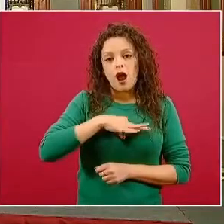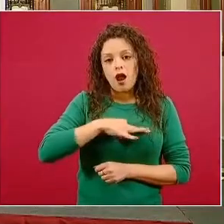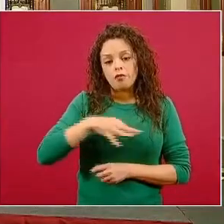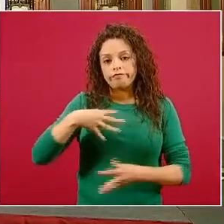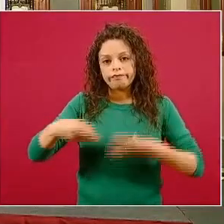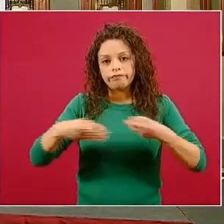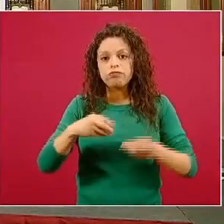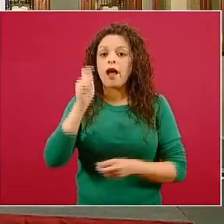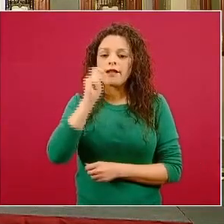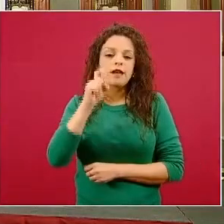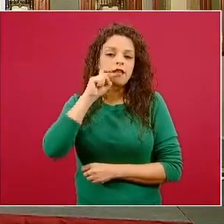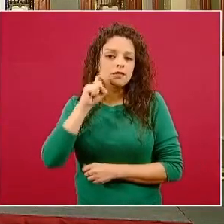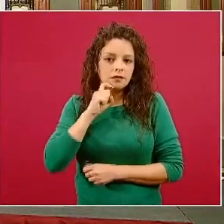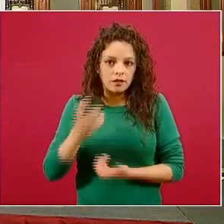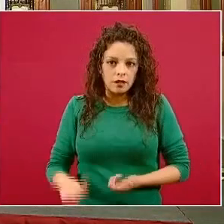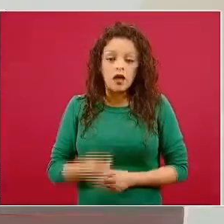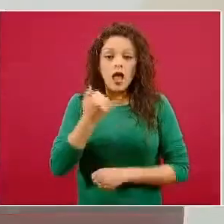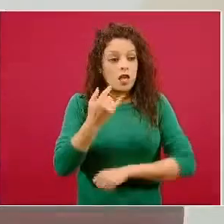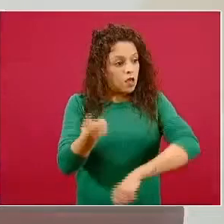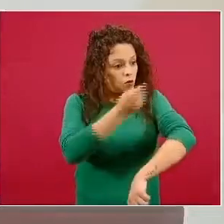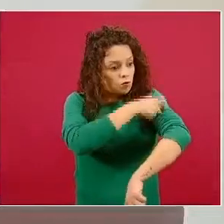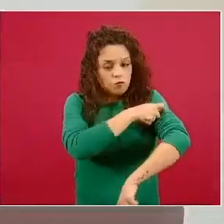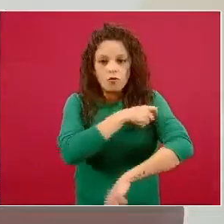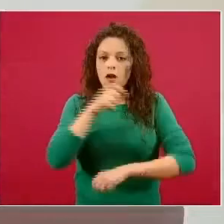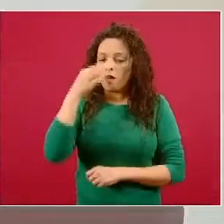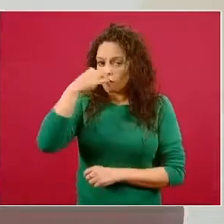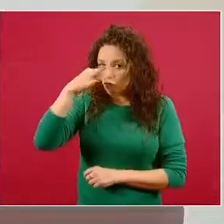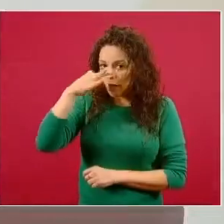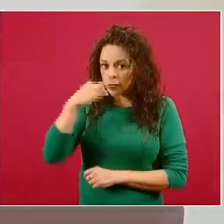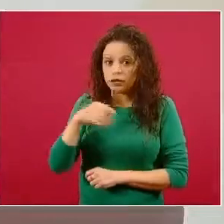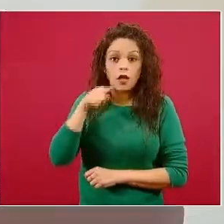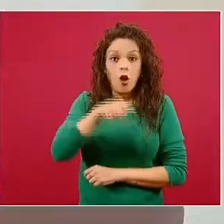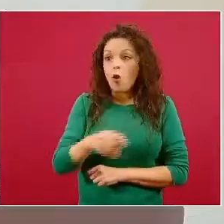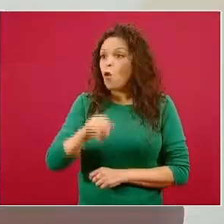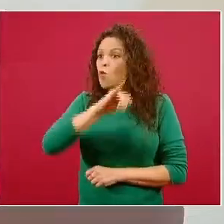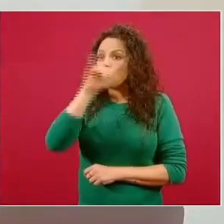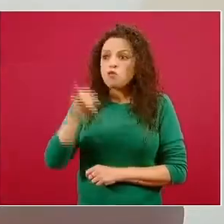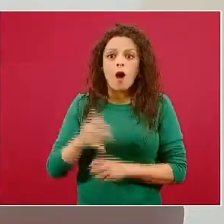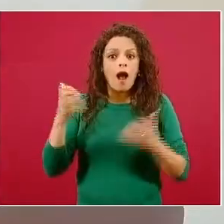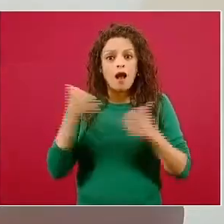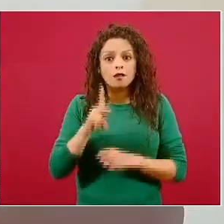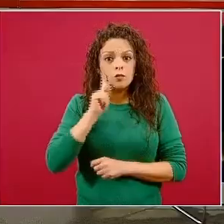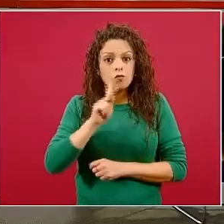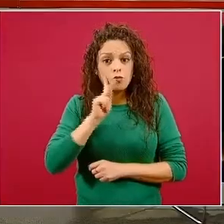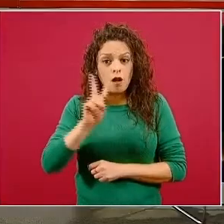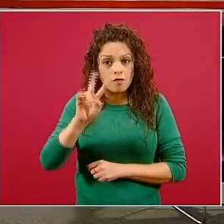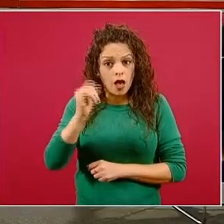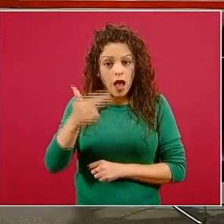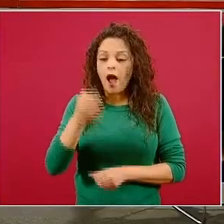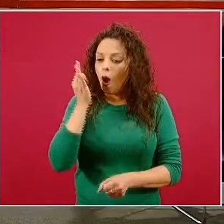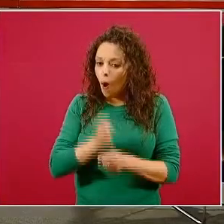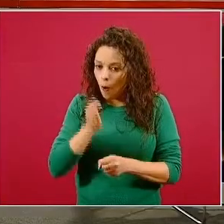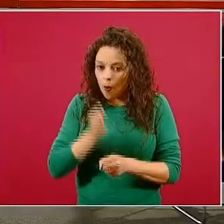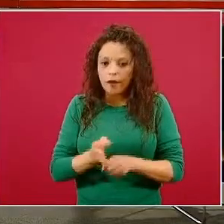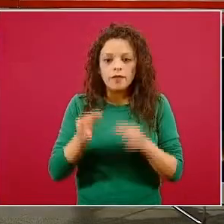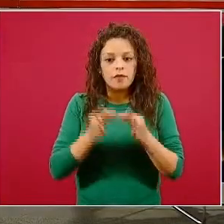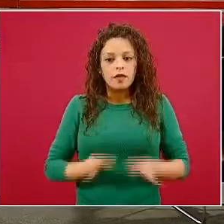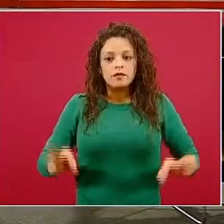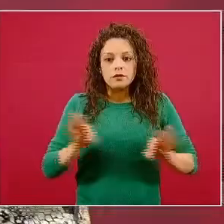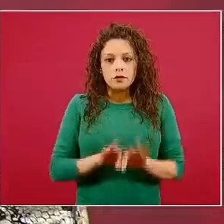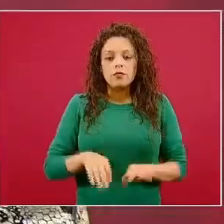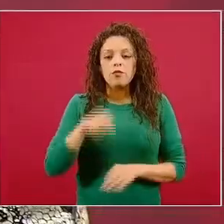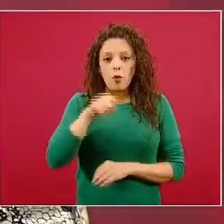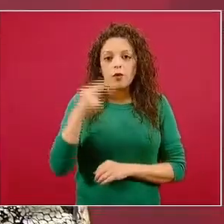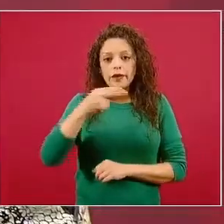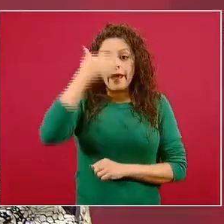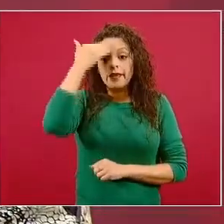de influenza, y si no se han hecho la prueba de VIH, es el momento. Es el momento de conocer nuestro estado para